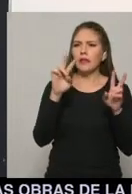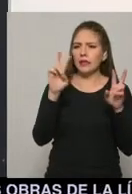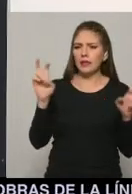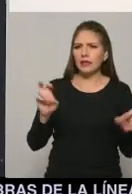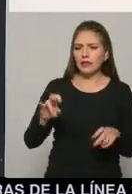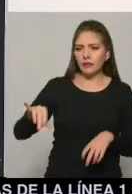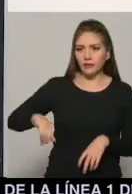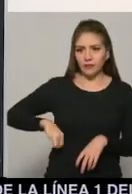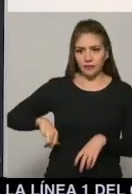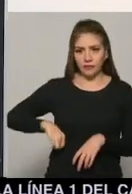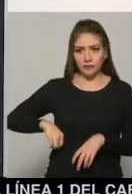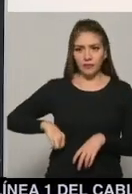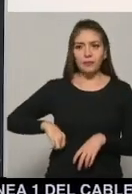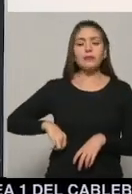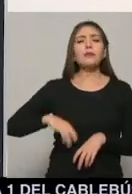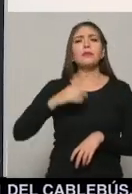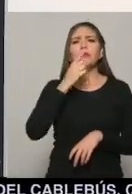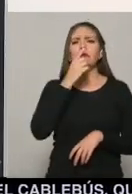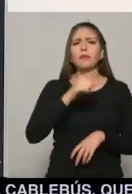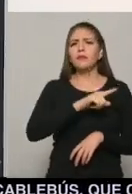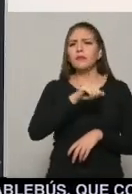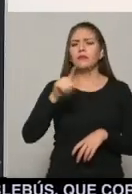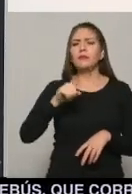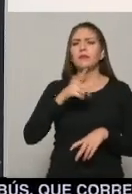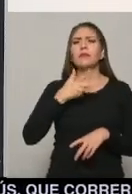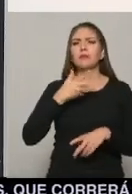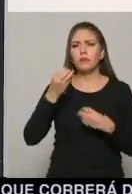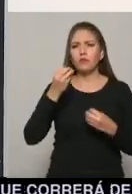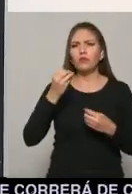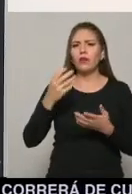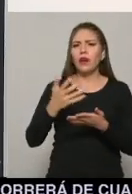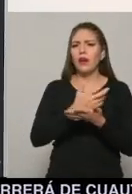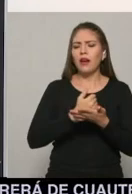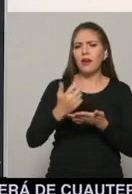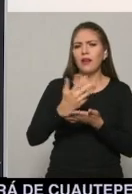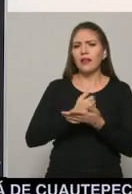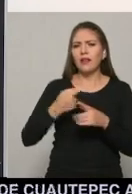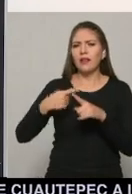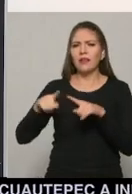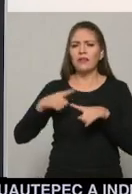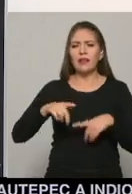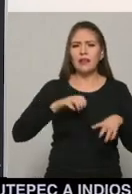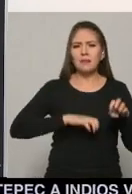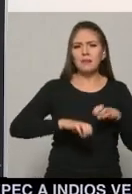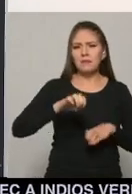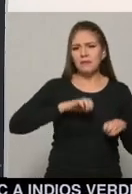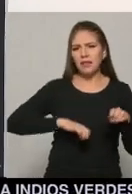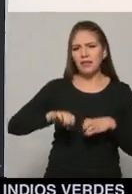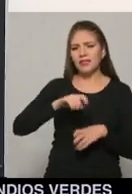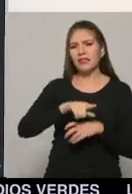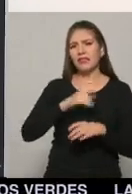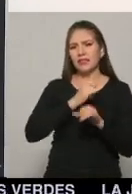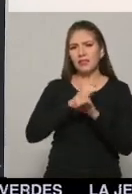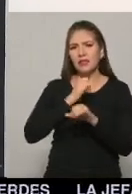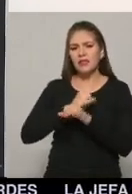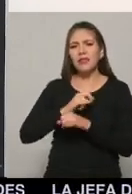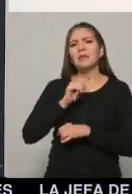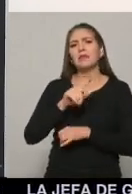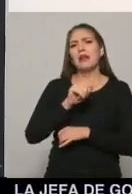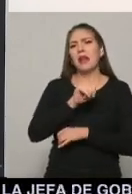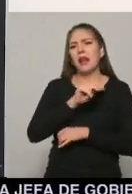muchísimas ganancias que reciben diversas empresas virtuales a través de las plataformas tecnológicas, pues